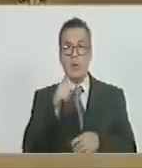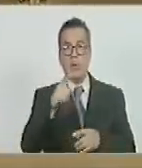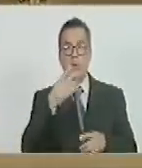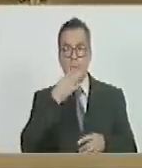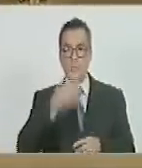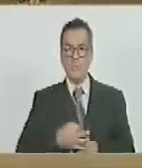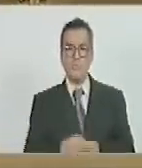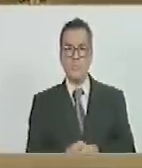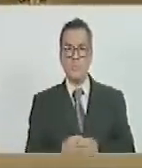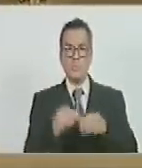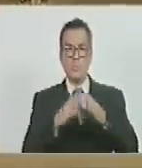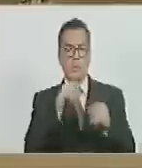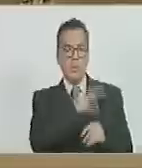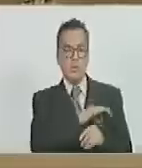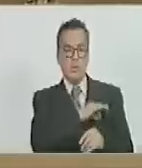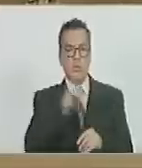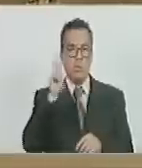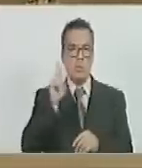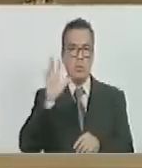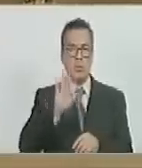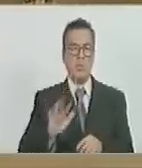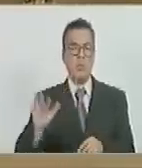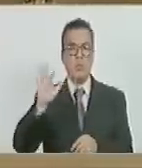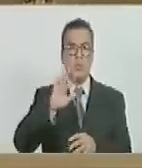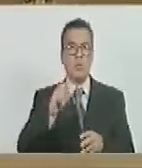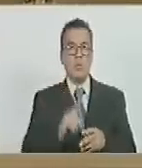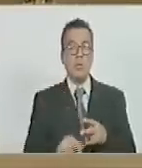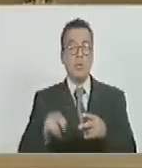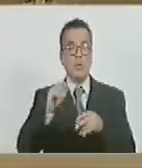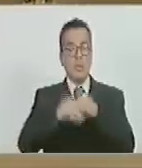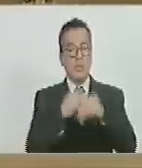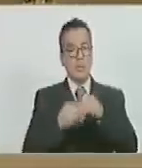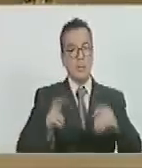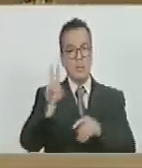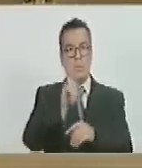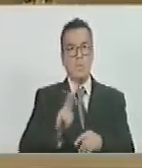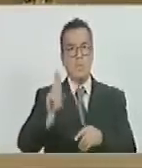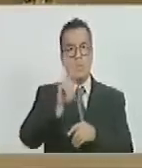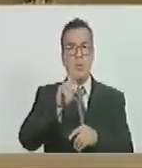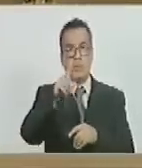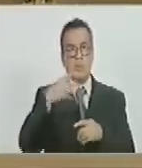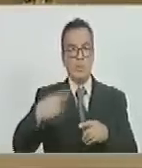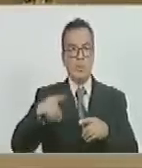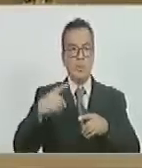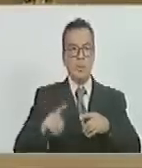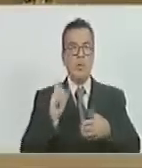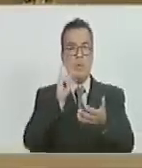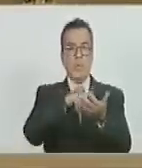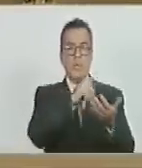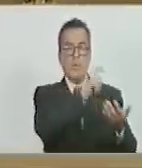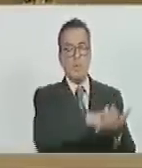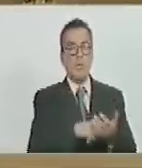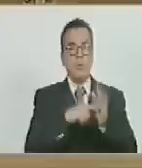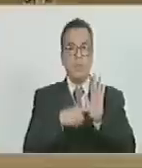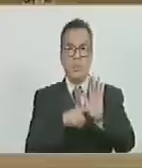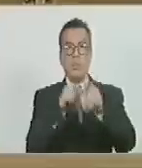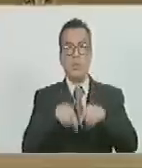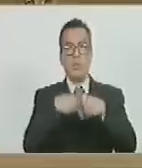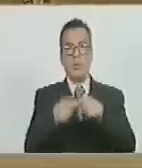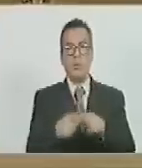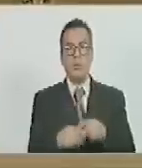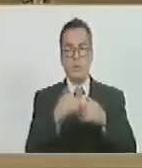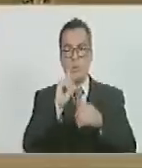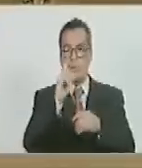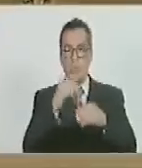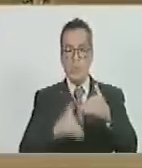realidad de la sociedad venezolana, que hace uso de esa democracia participativa y protagónica y da un